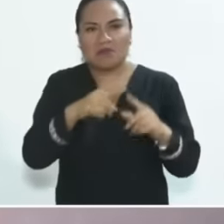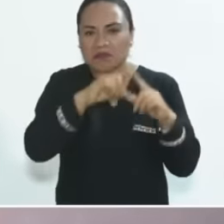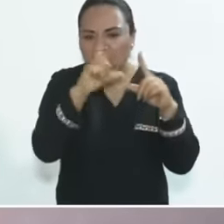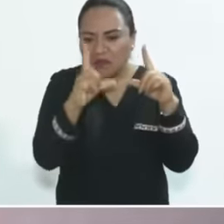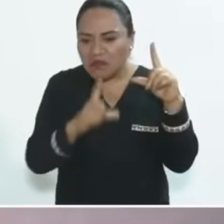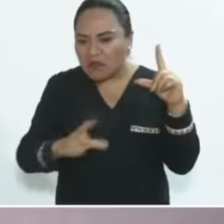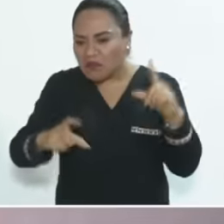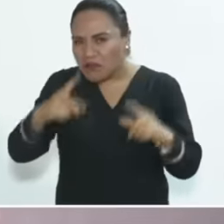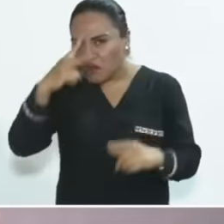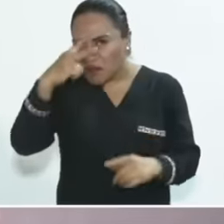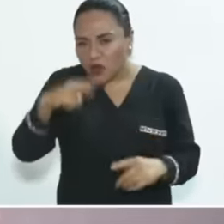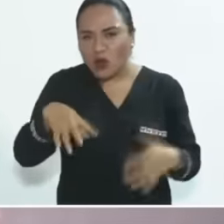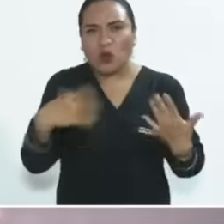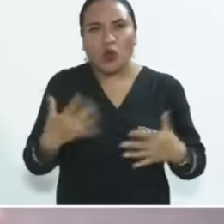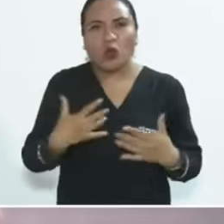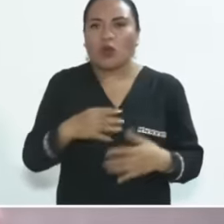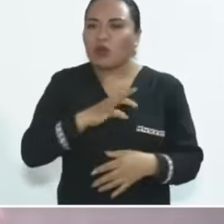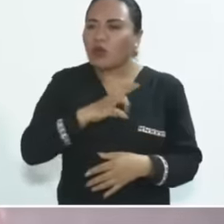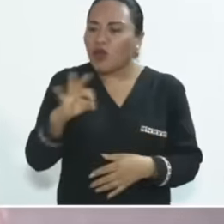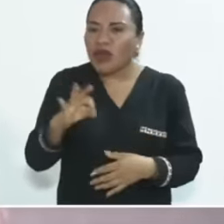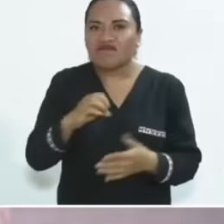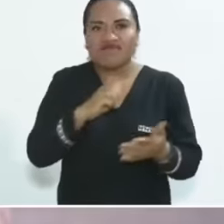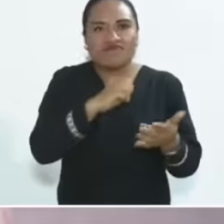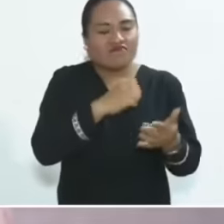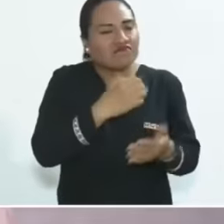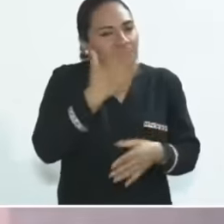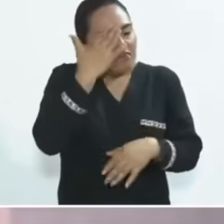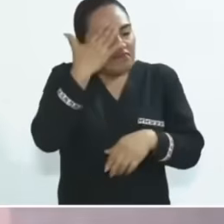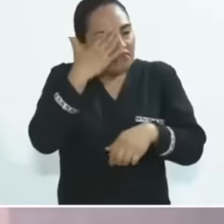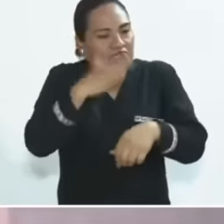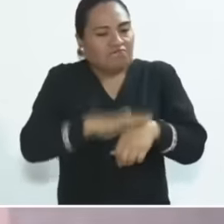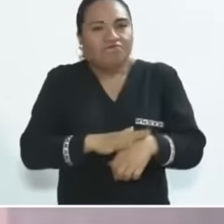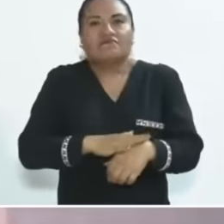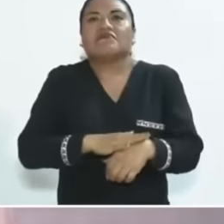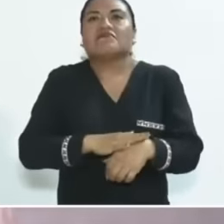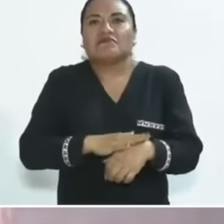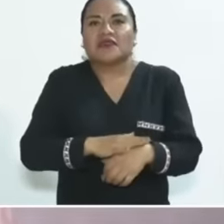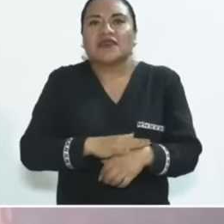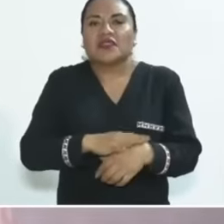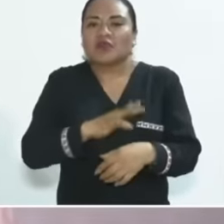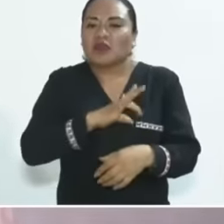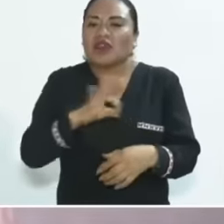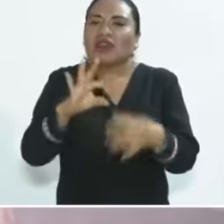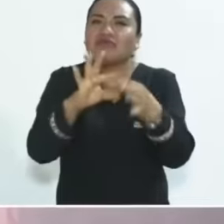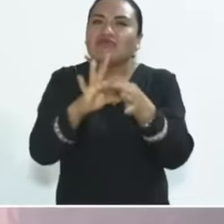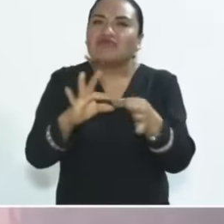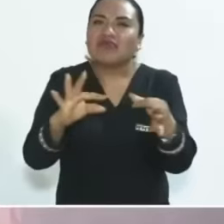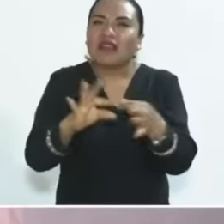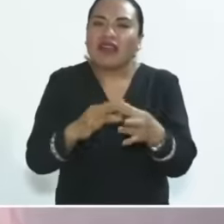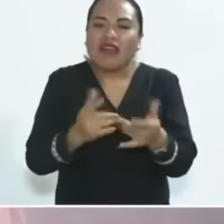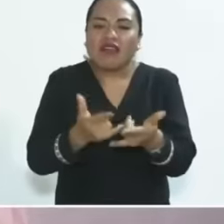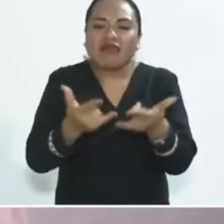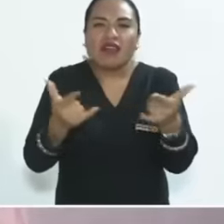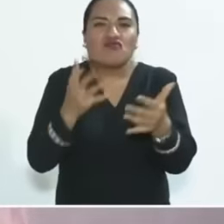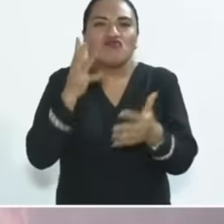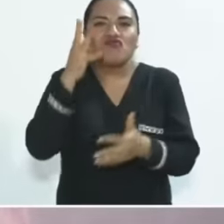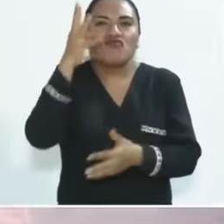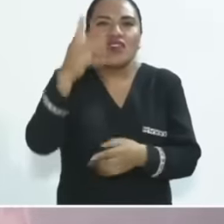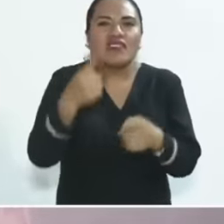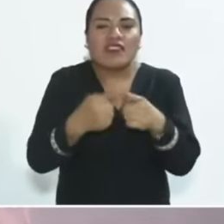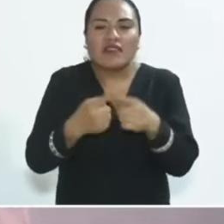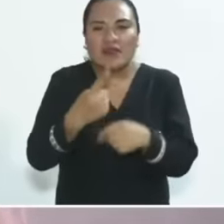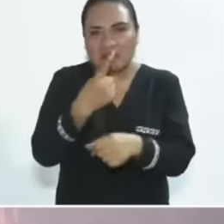que vamos a tener por primera vez una mujer como presidenta